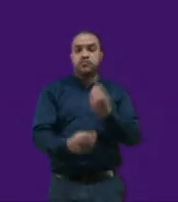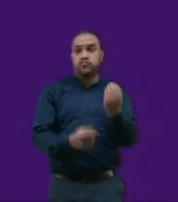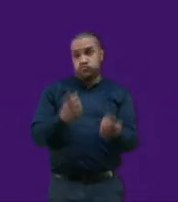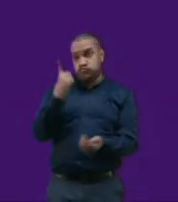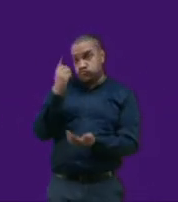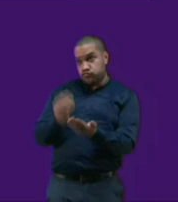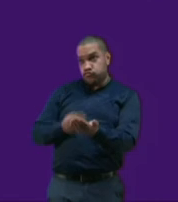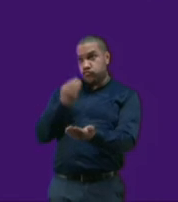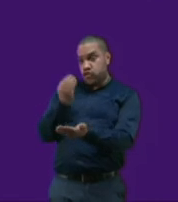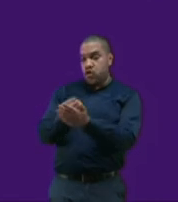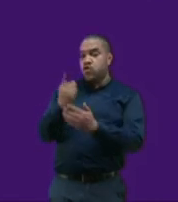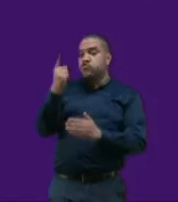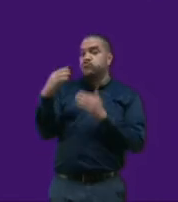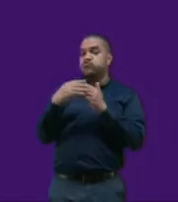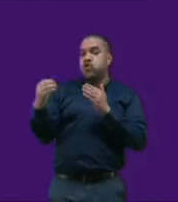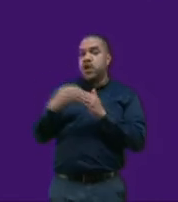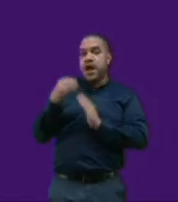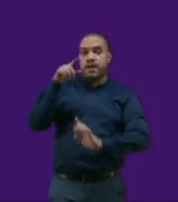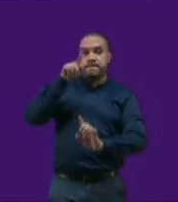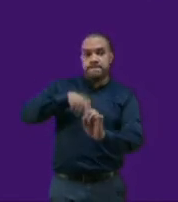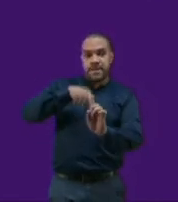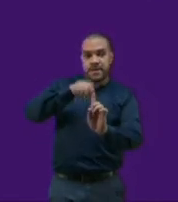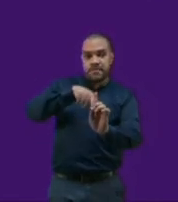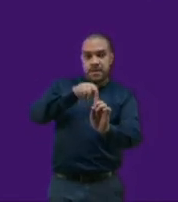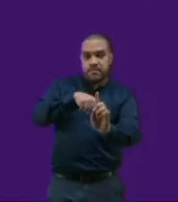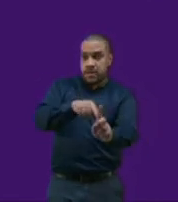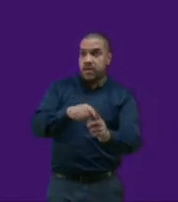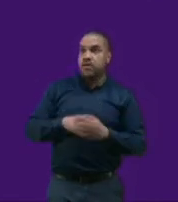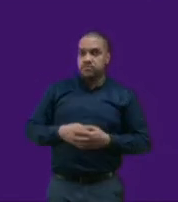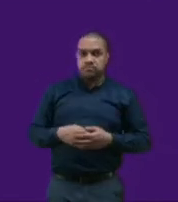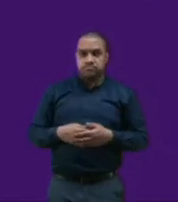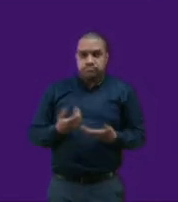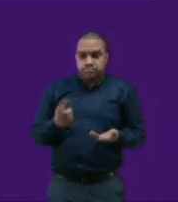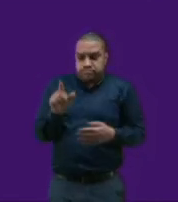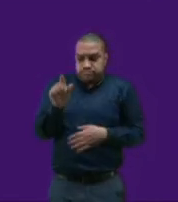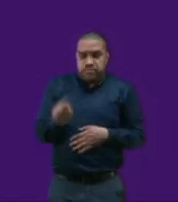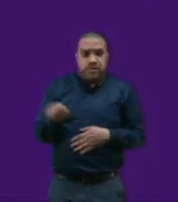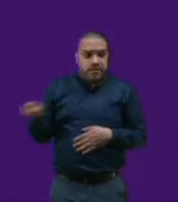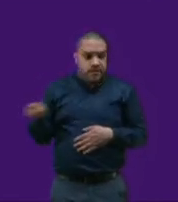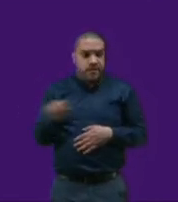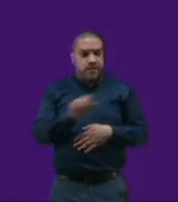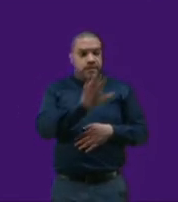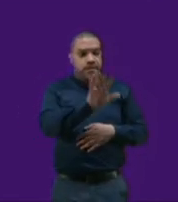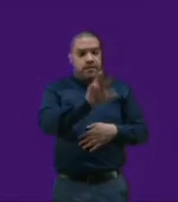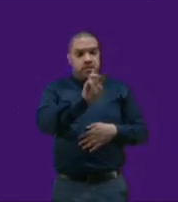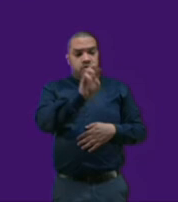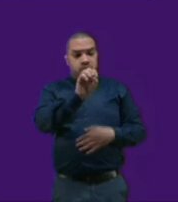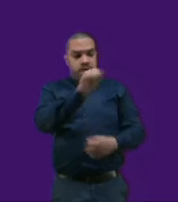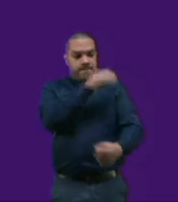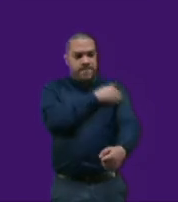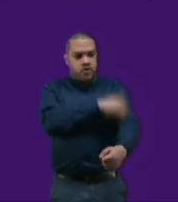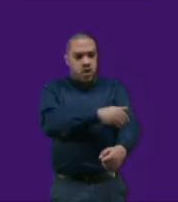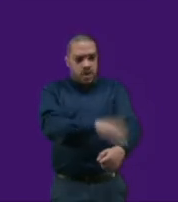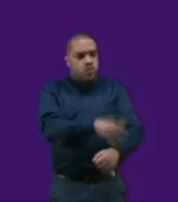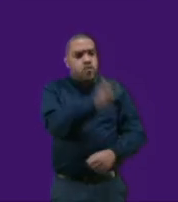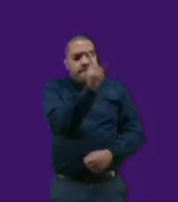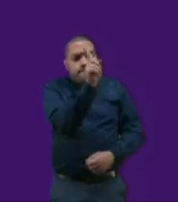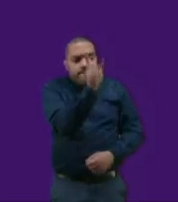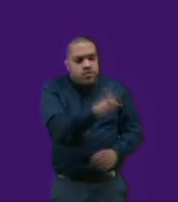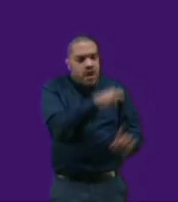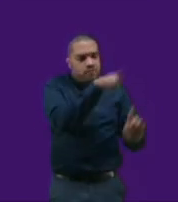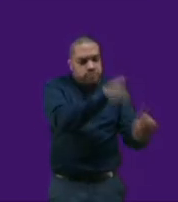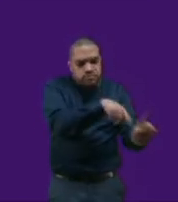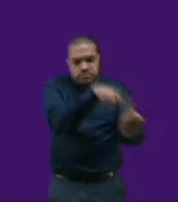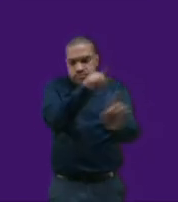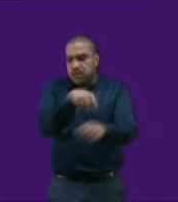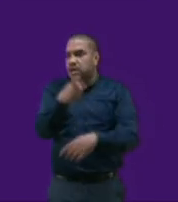mensual por el uso de esta aplicación, pues vamos a tener 580 millones de dólares de facturación mensual. Esto